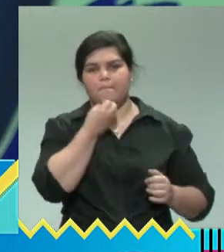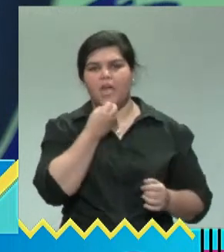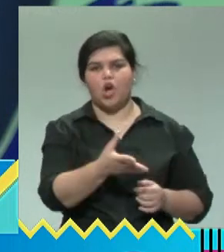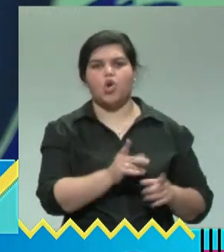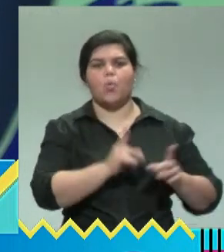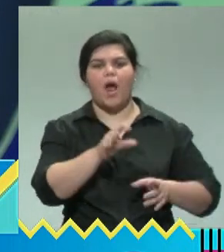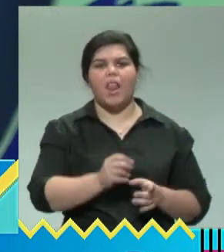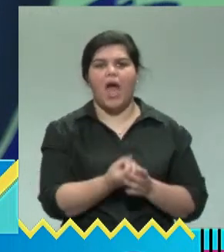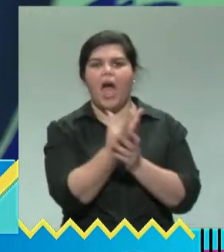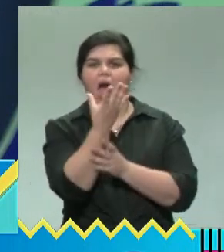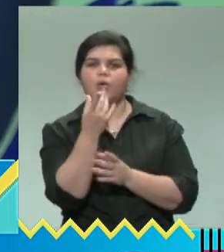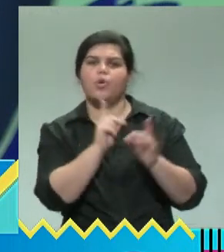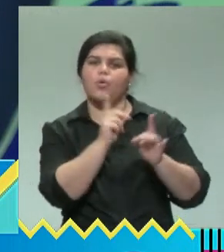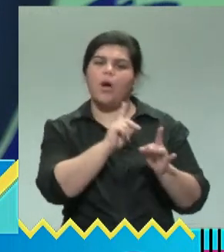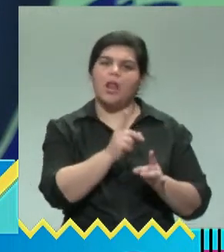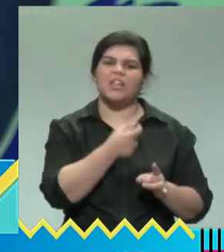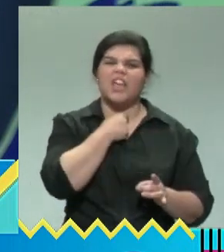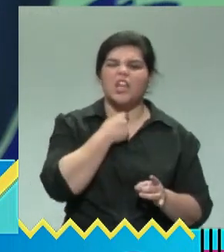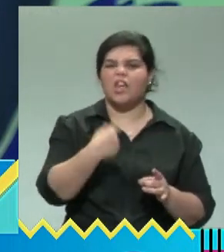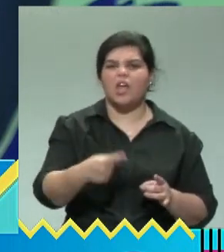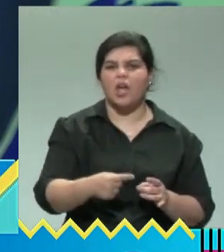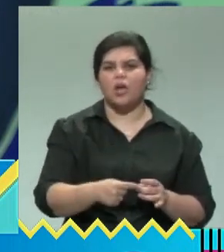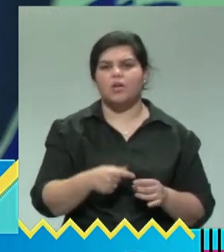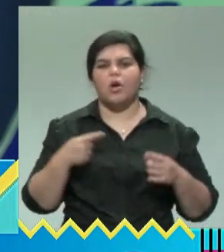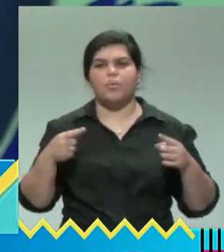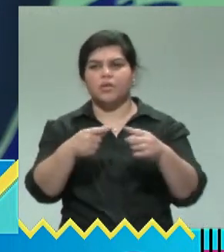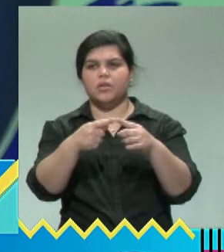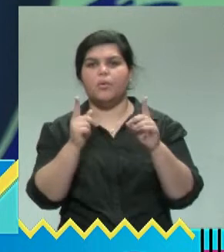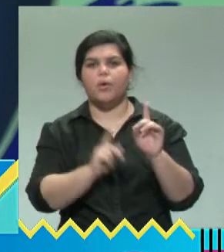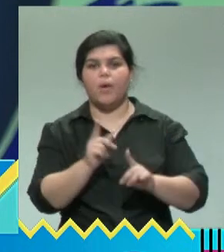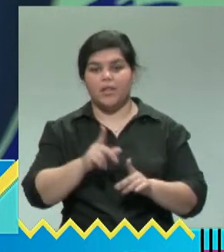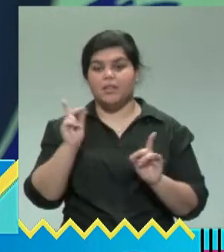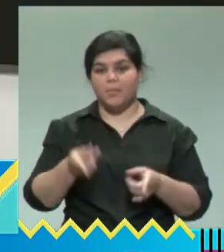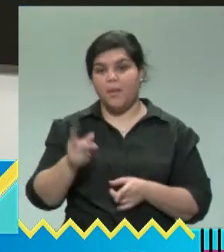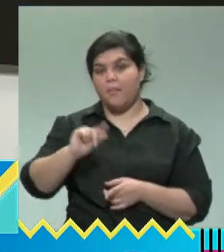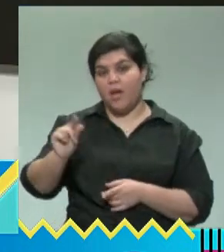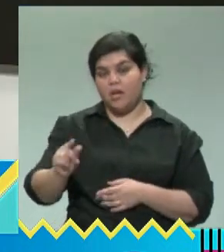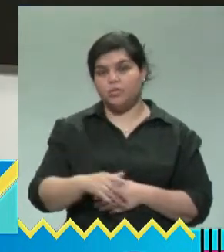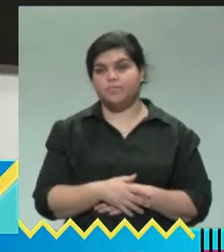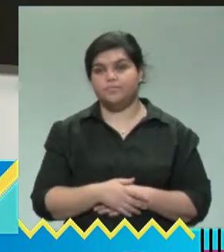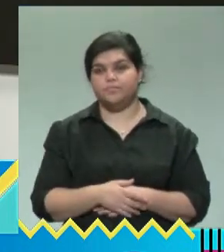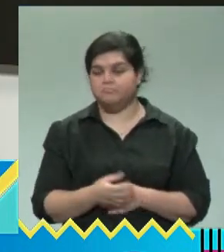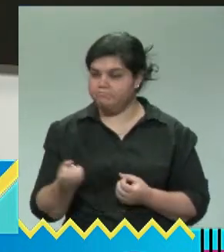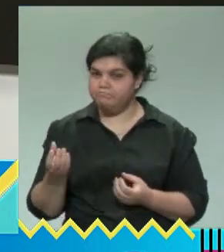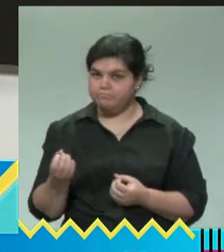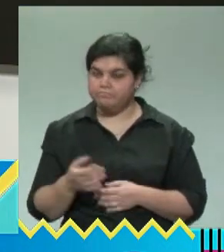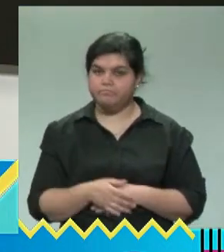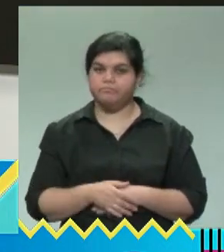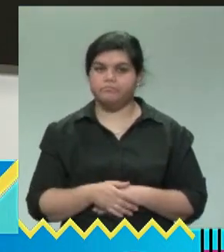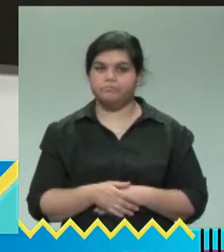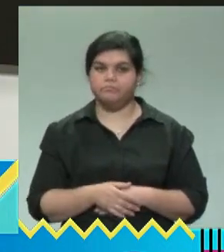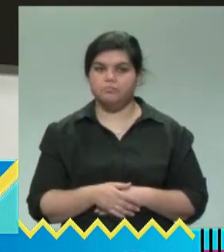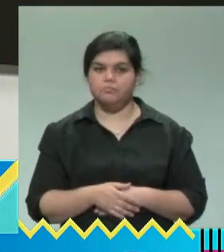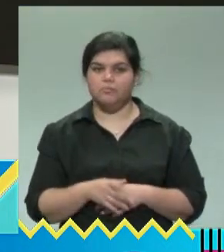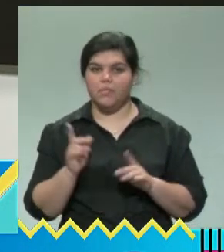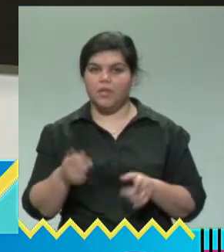llevan, para qué lo quieren, cómo lo necesitan. Y aparte a muy bajo costo, ¿no? Bien. Sebastián, te hago otra pregunta que se tiene a